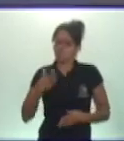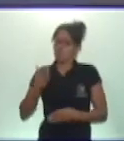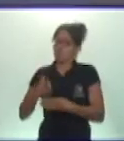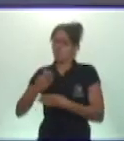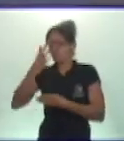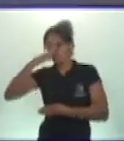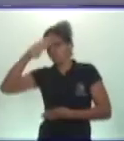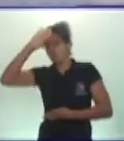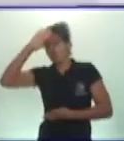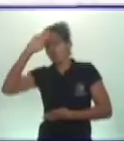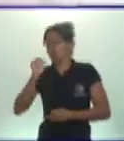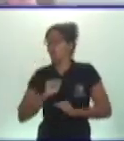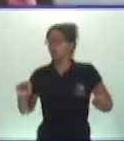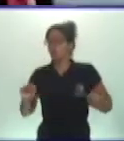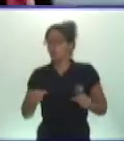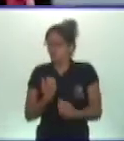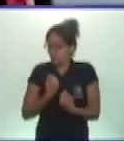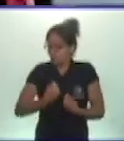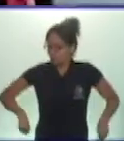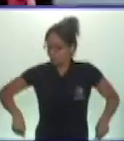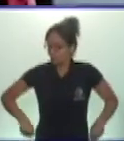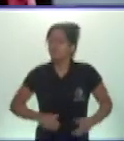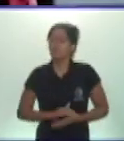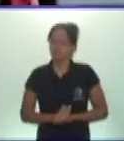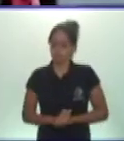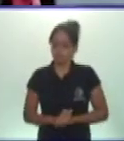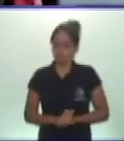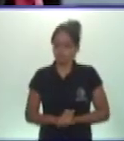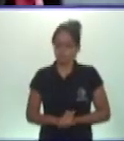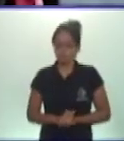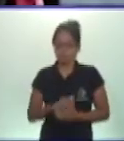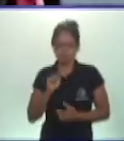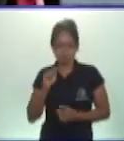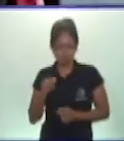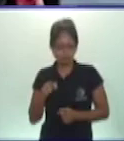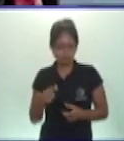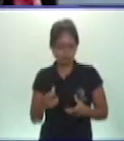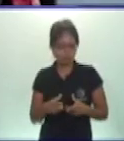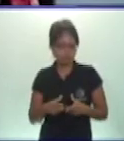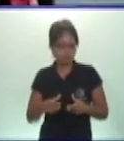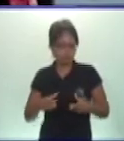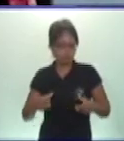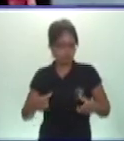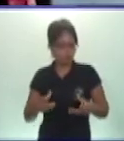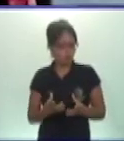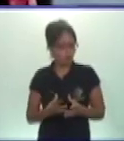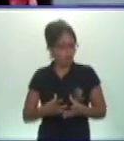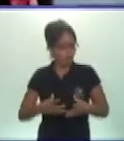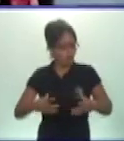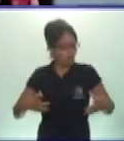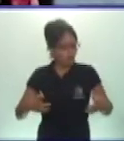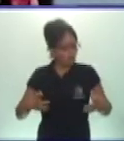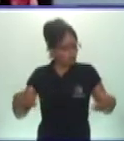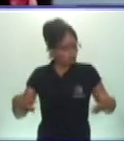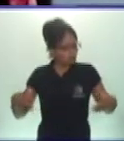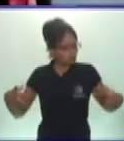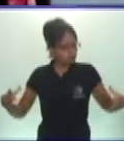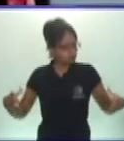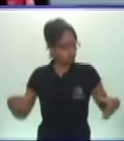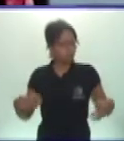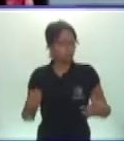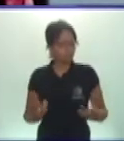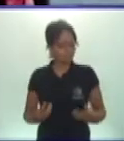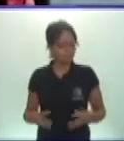Y huyamos, ¿qué caray? Que esto es una ciudad que creció desde la bahía hacia el sur y creció vinculado a las actividades económicas que